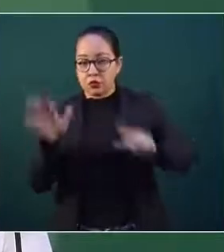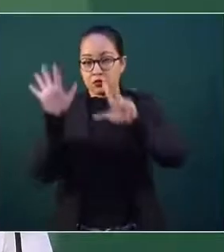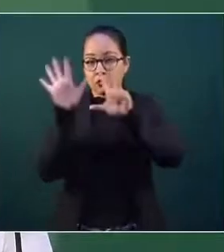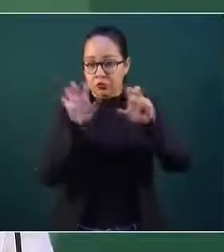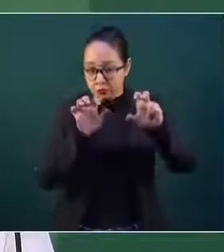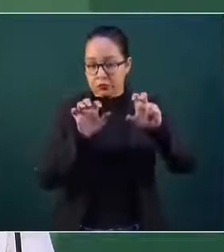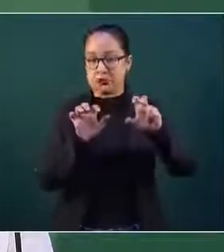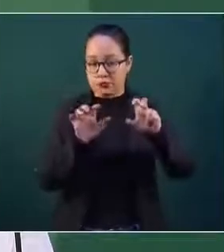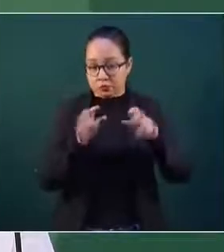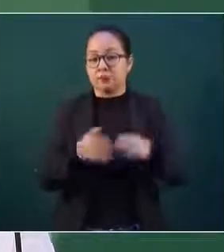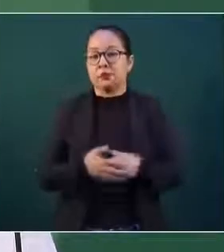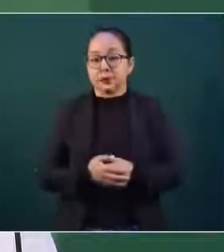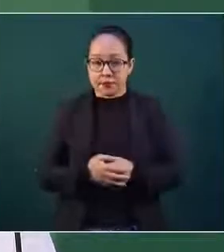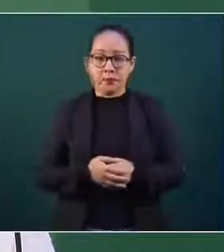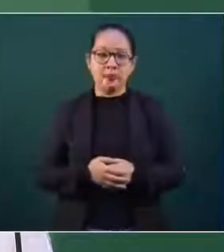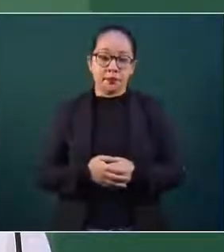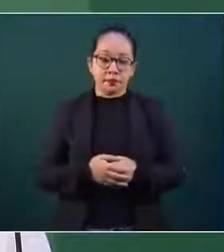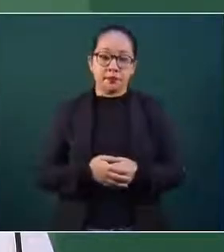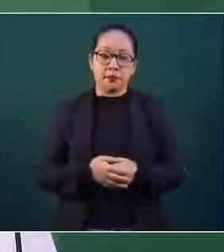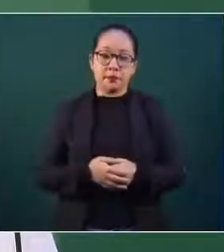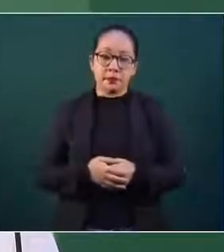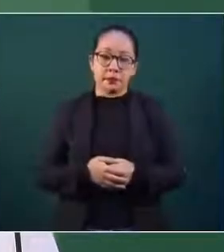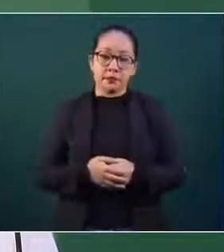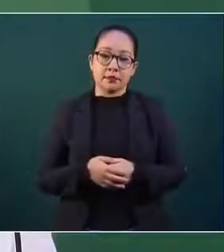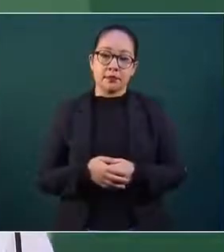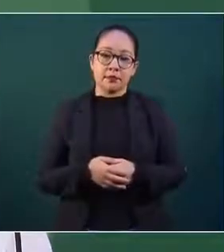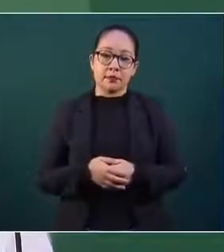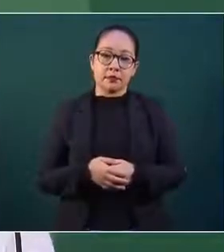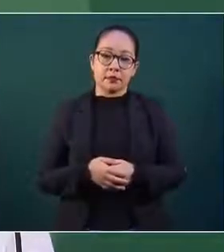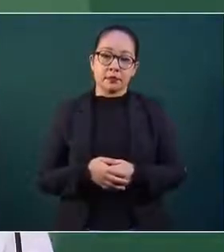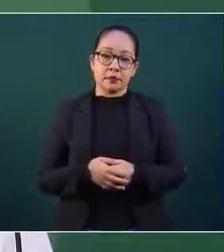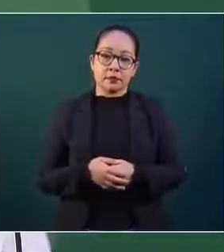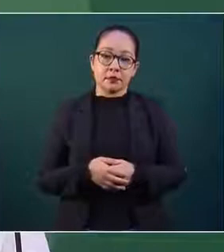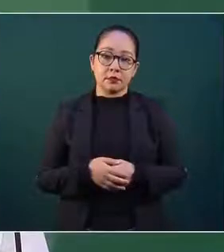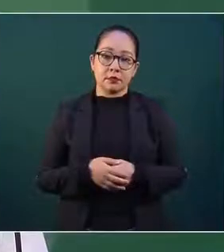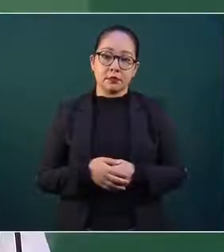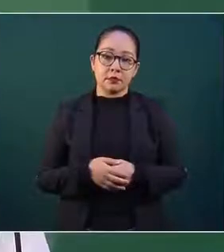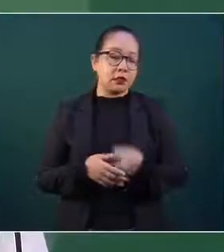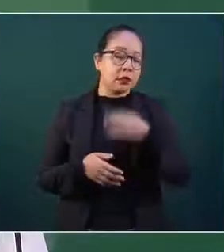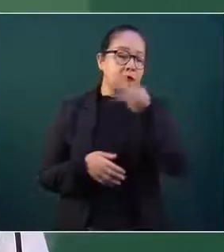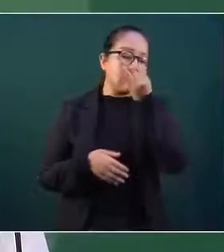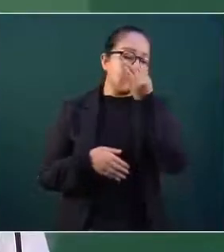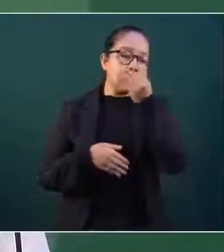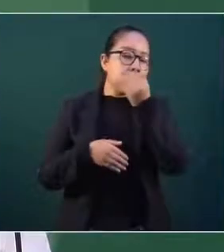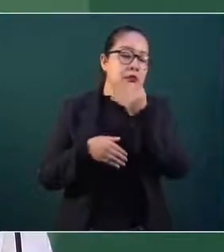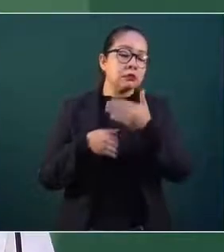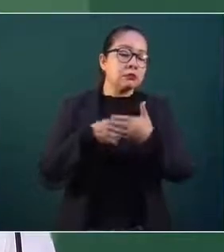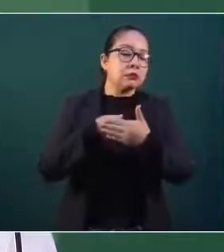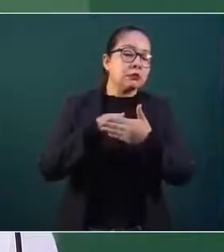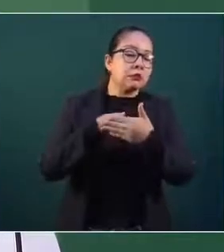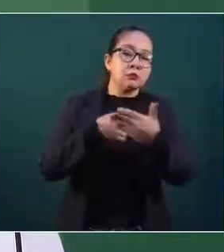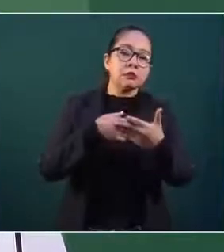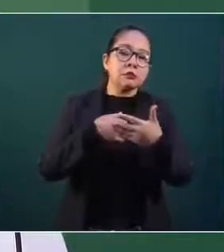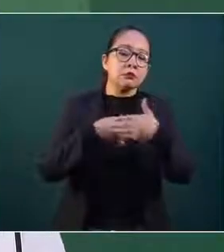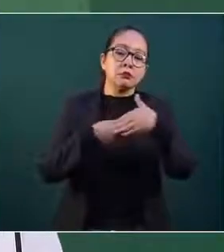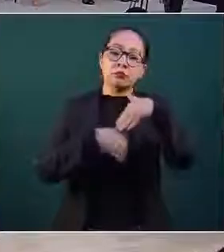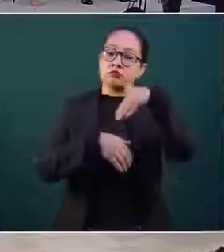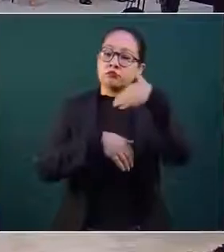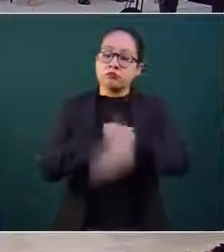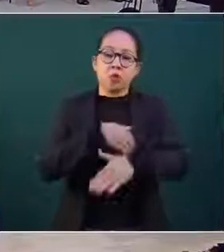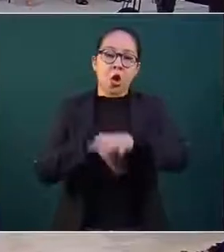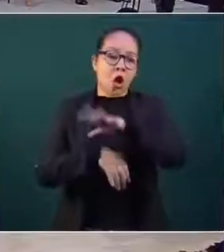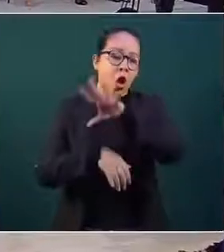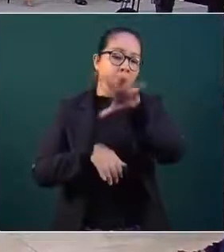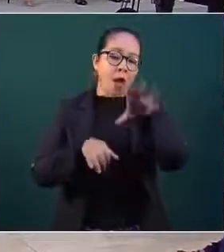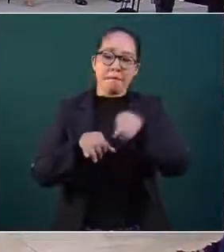municipios que van a quedar ya pronto vacunados por completo, es